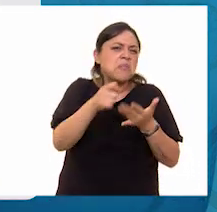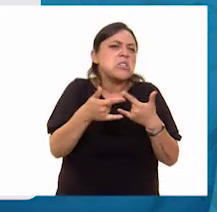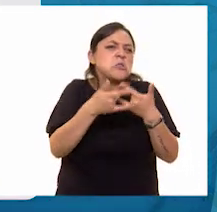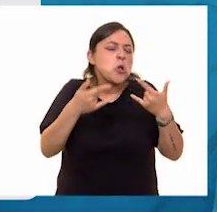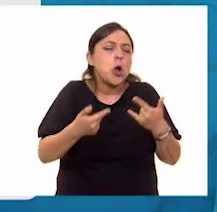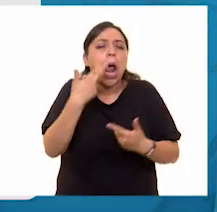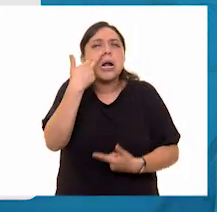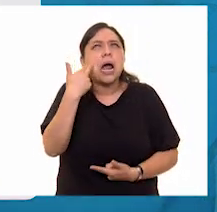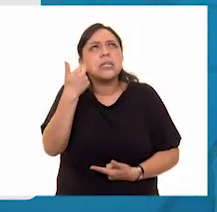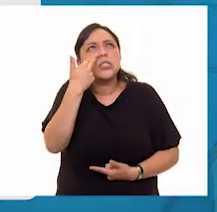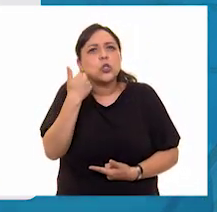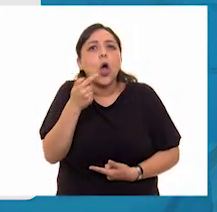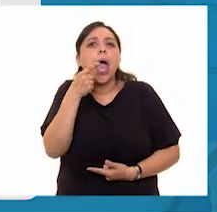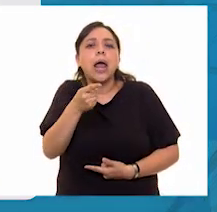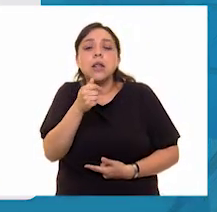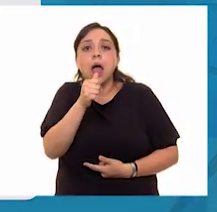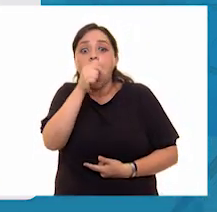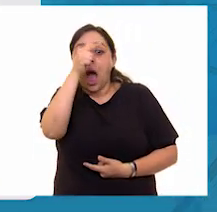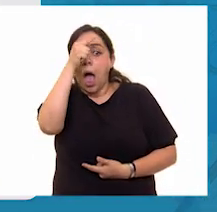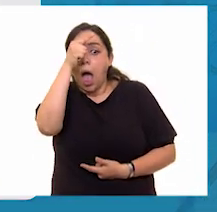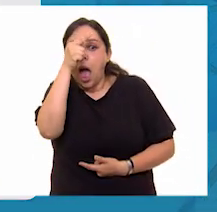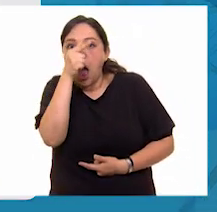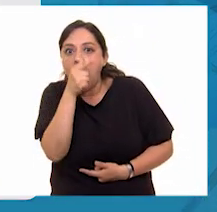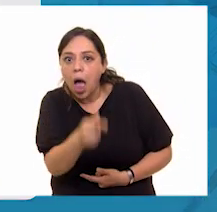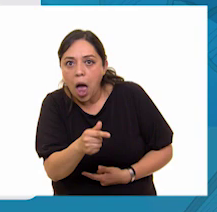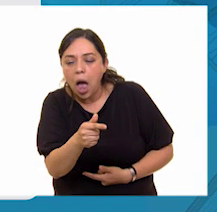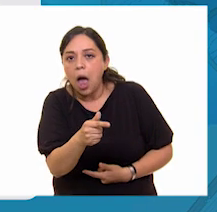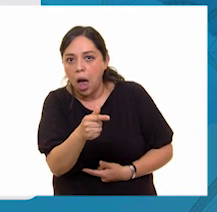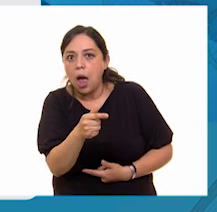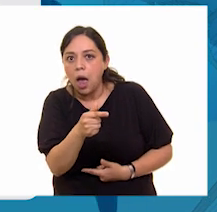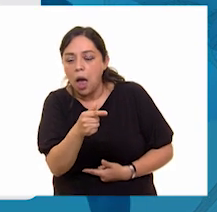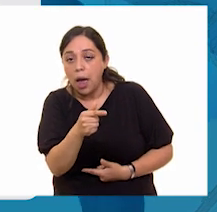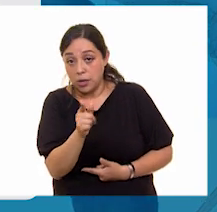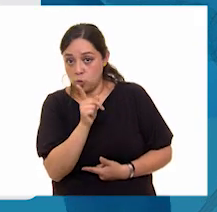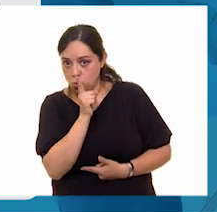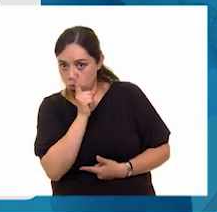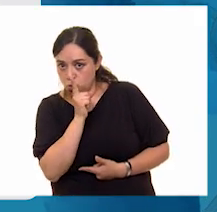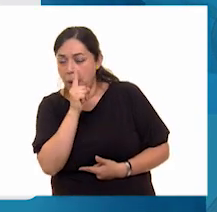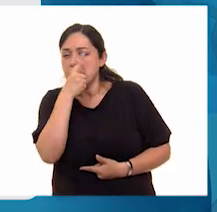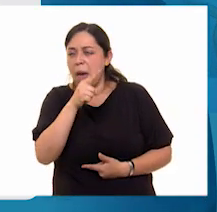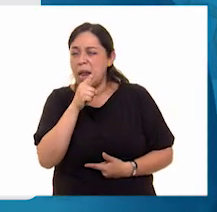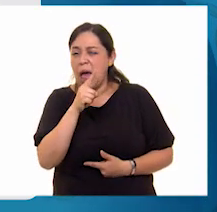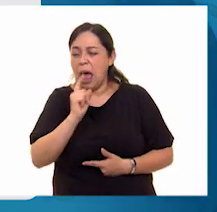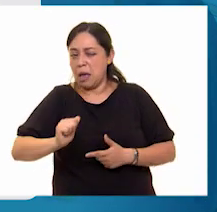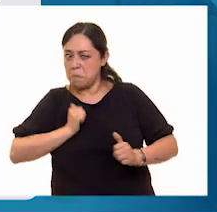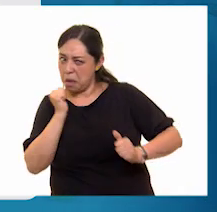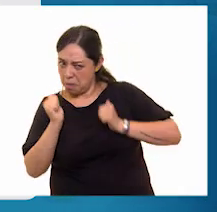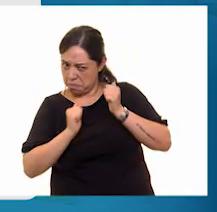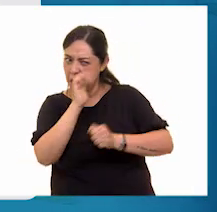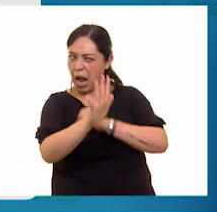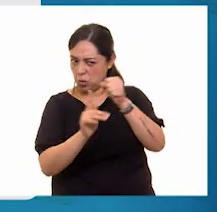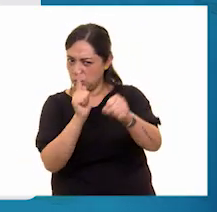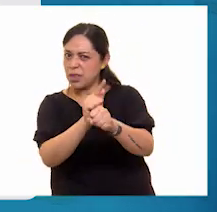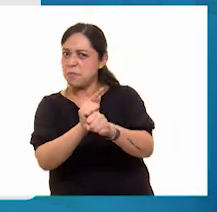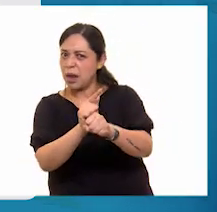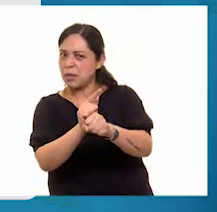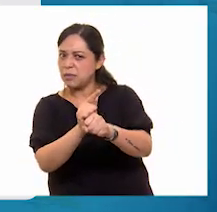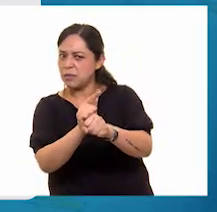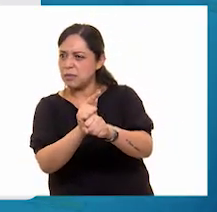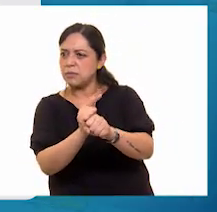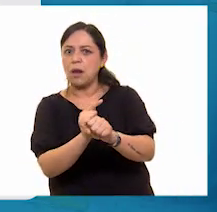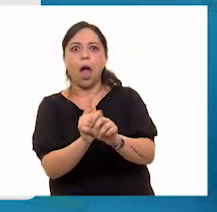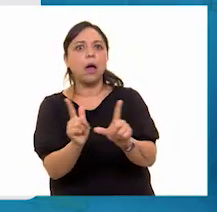ratoncitos que descubrieron un secreto para aprovecharse de los demás animales. Ay, pero quiero decir un poquito